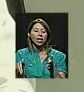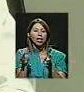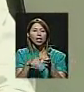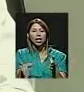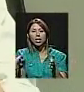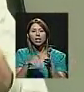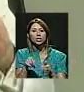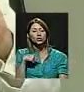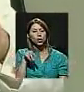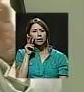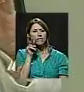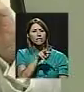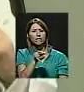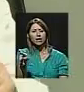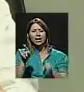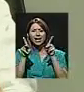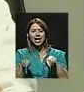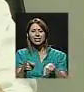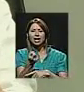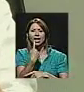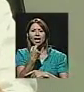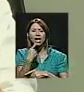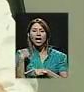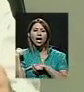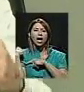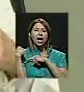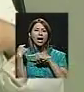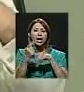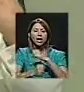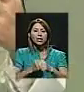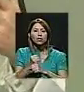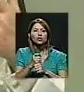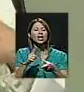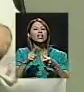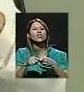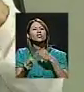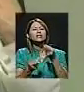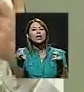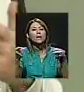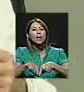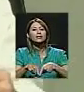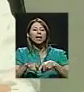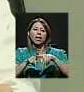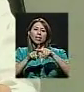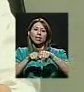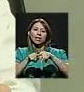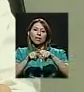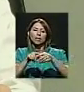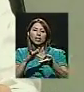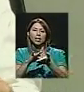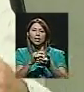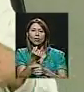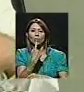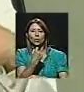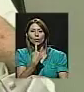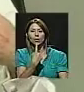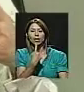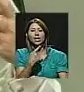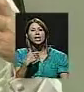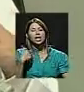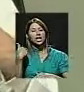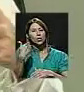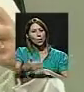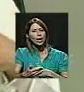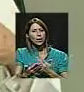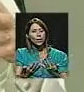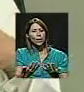ver gentes que toman por años, ¿verdad? Entonces, ¿qué es lo que crea? Una dependencia exagerada, ¿verdad? Y luego